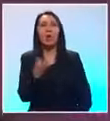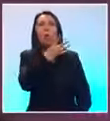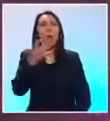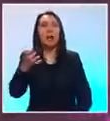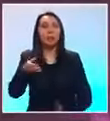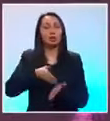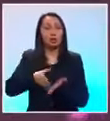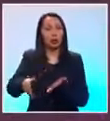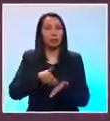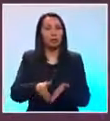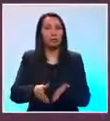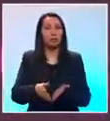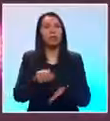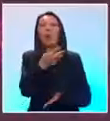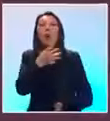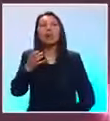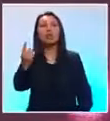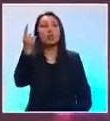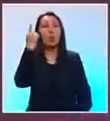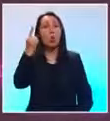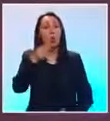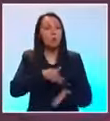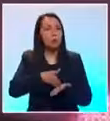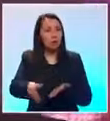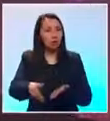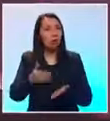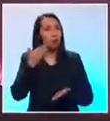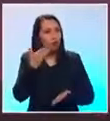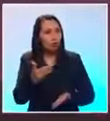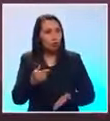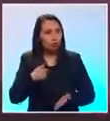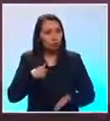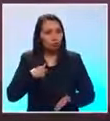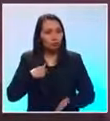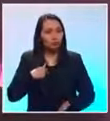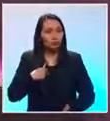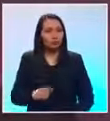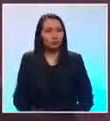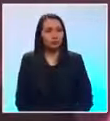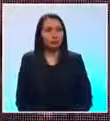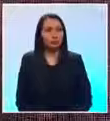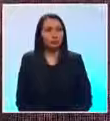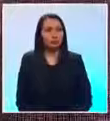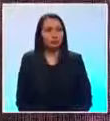400 millones. 401. ¿401? Sí.